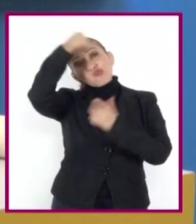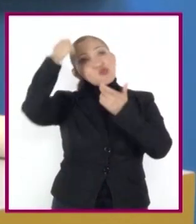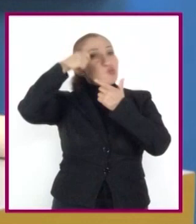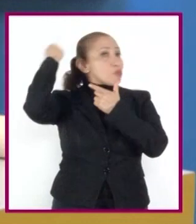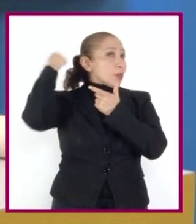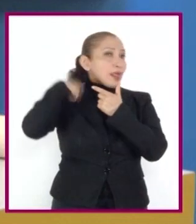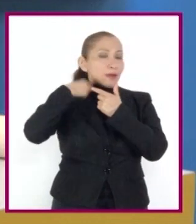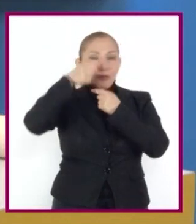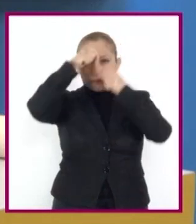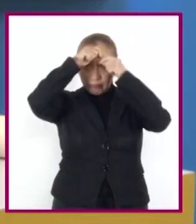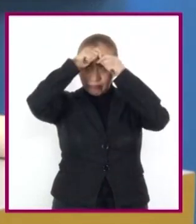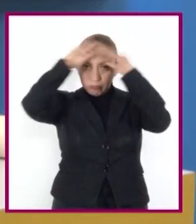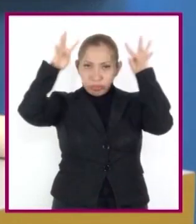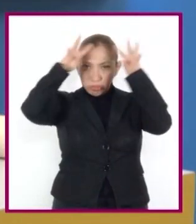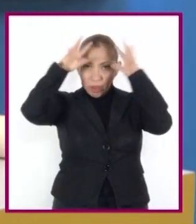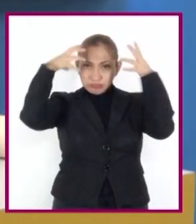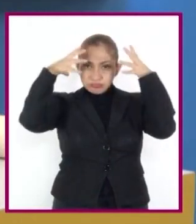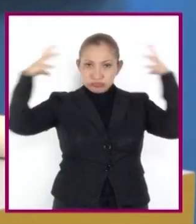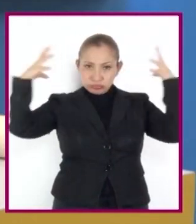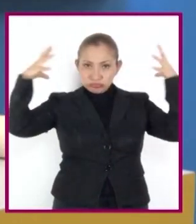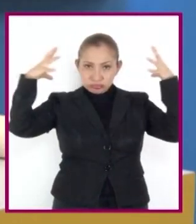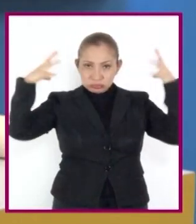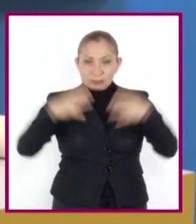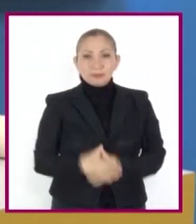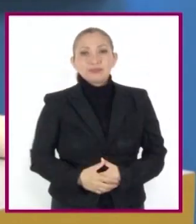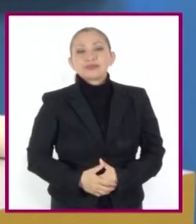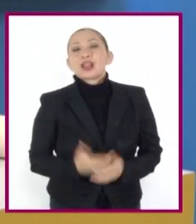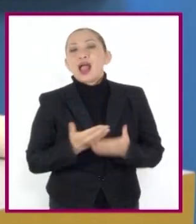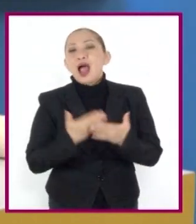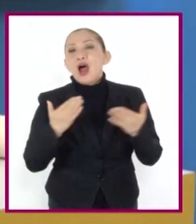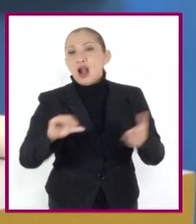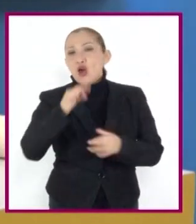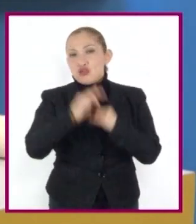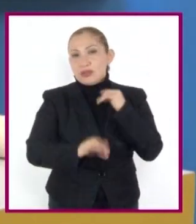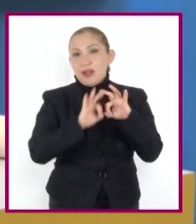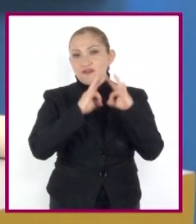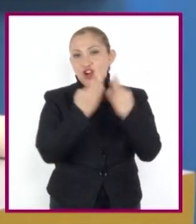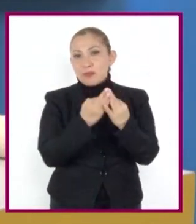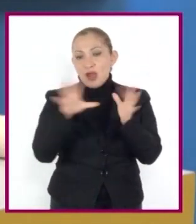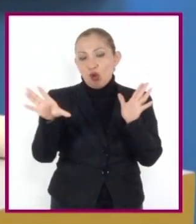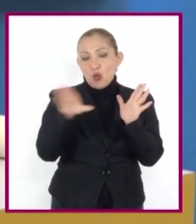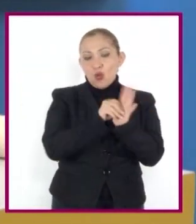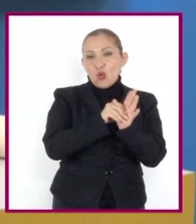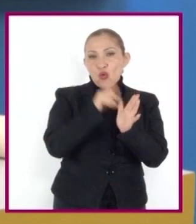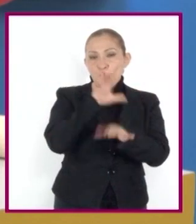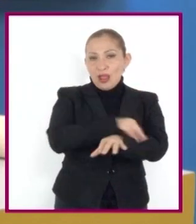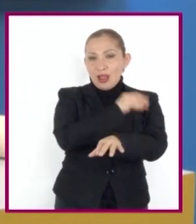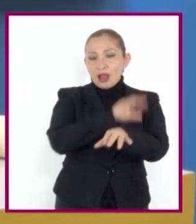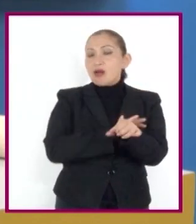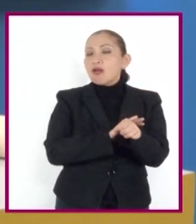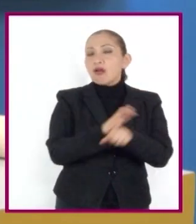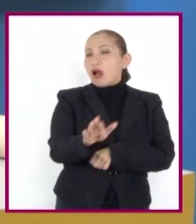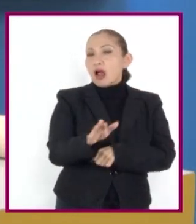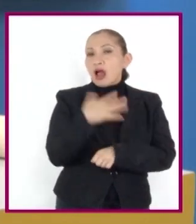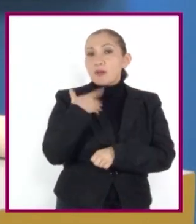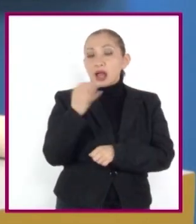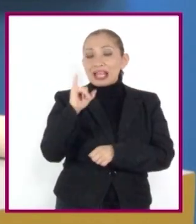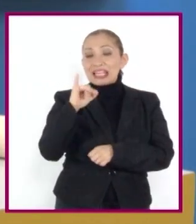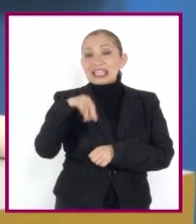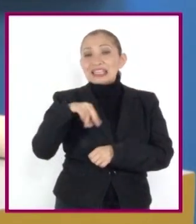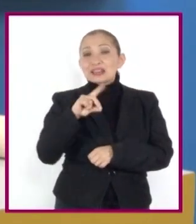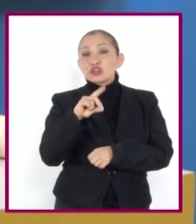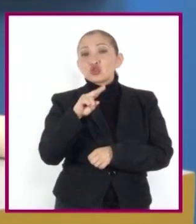cabello tiene frizz o se esponja. Ahora vamos con la última forma de electrizar un cuerpo y es por